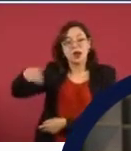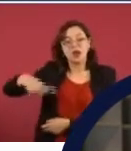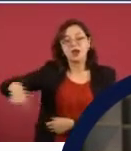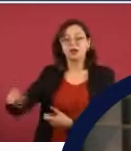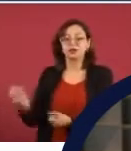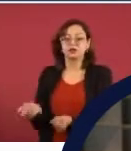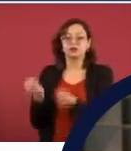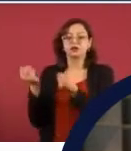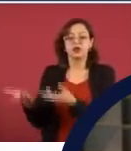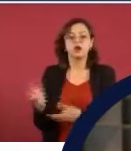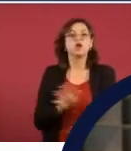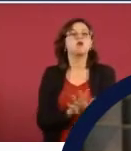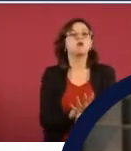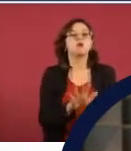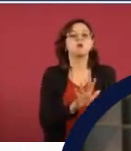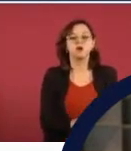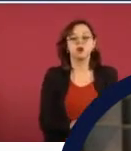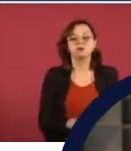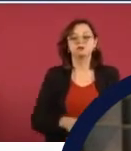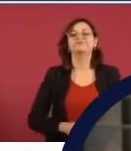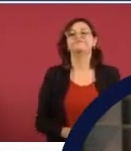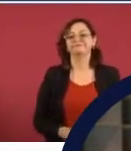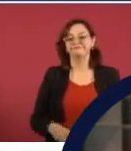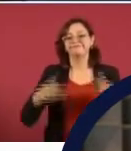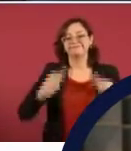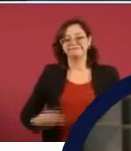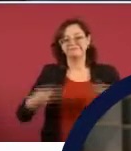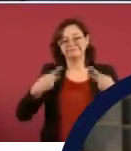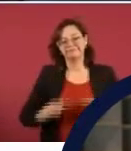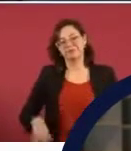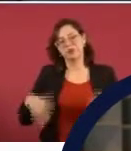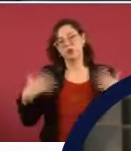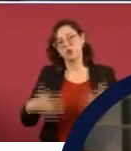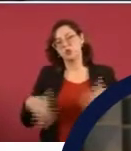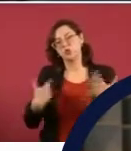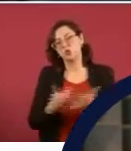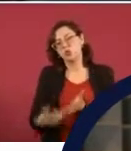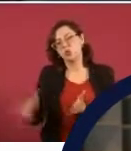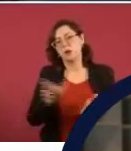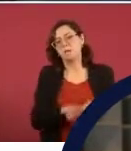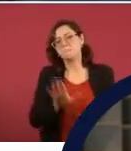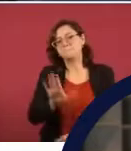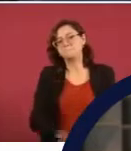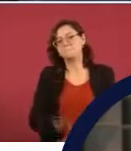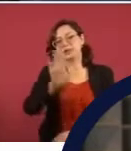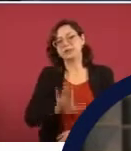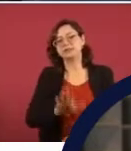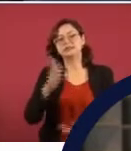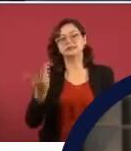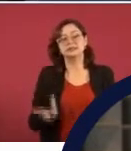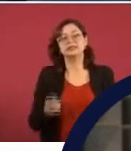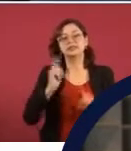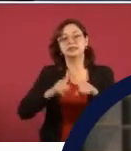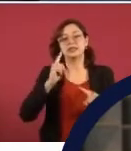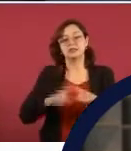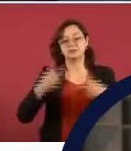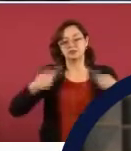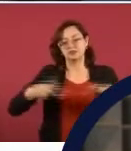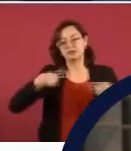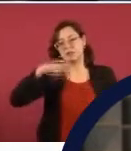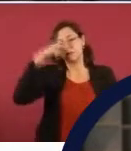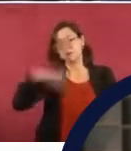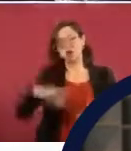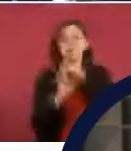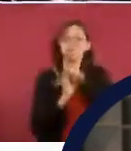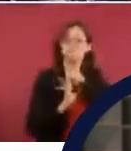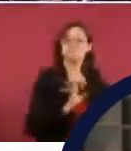Entonces, muchos de ellos están en la actitud de decir, no nos vamos a confrontar, como algunos otros empresarios sí se han confrontado, pero eso